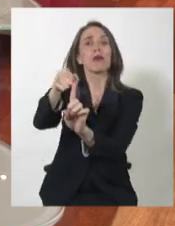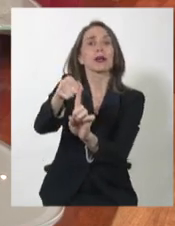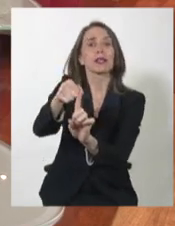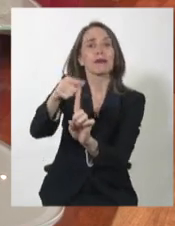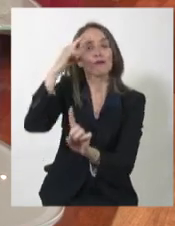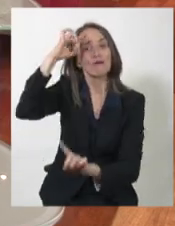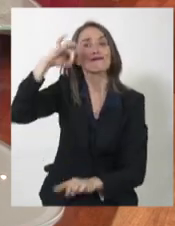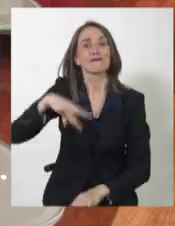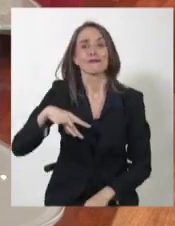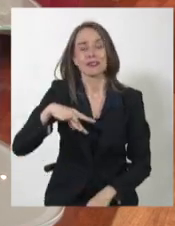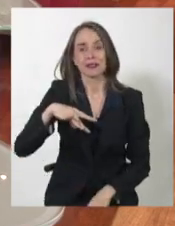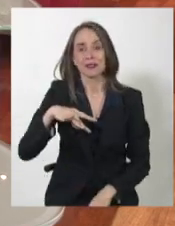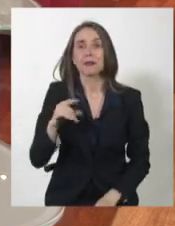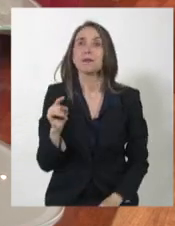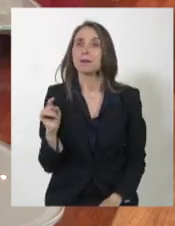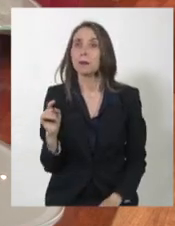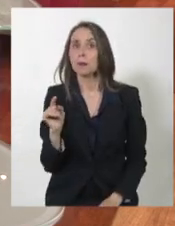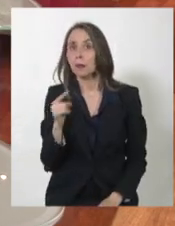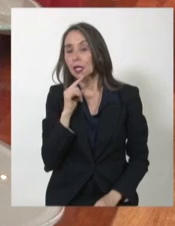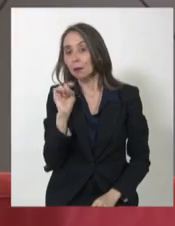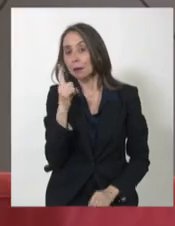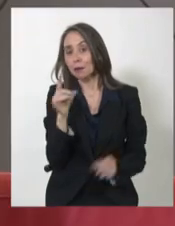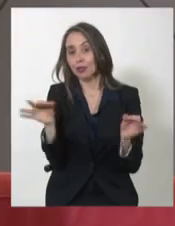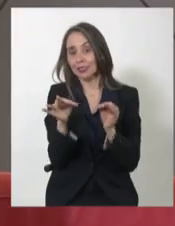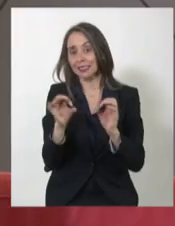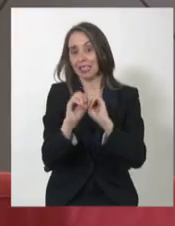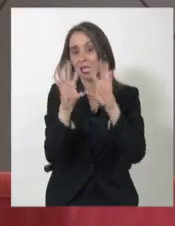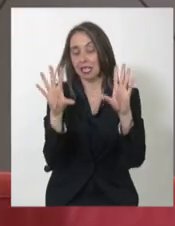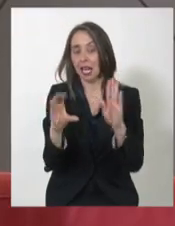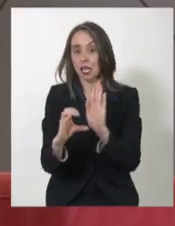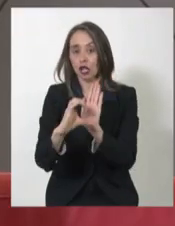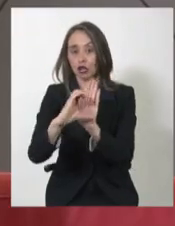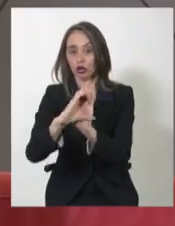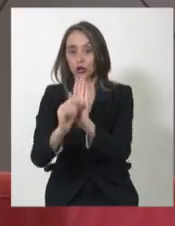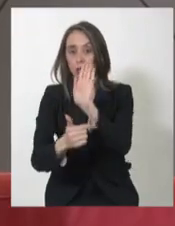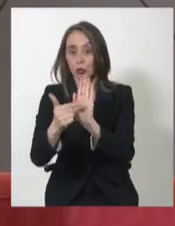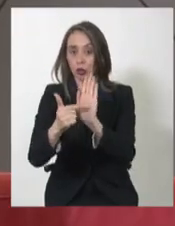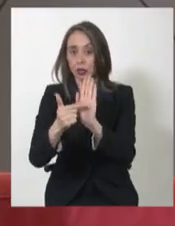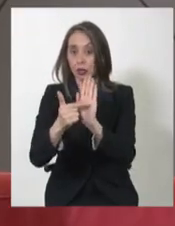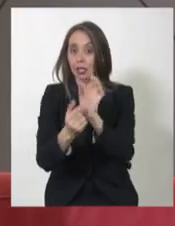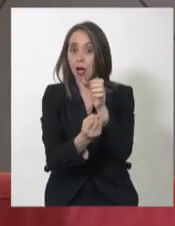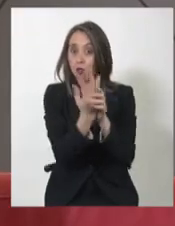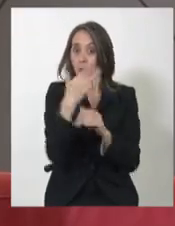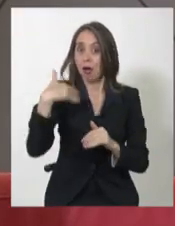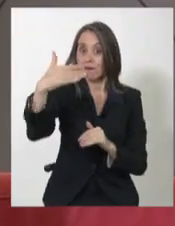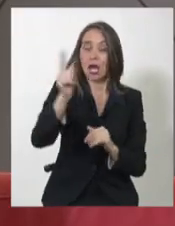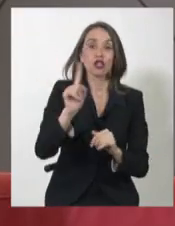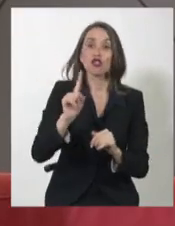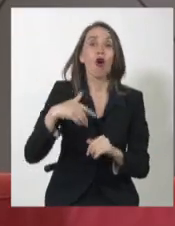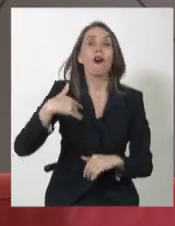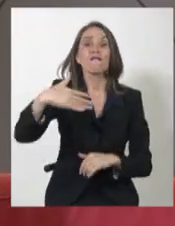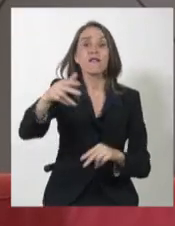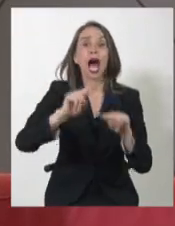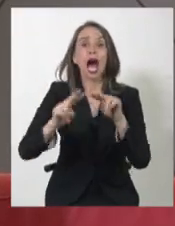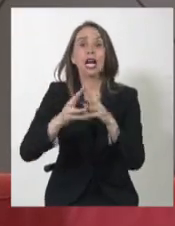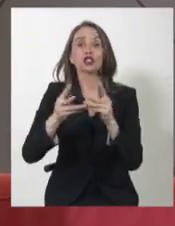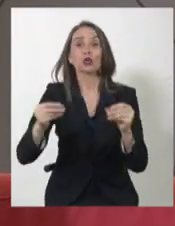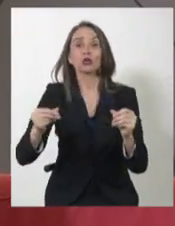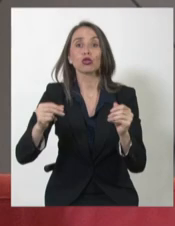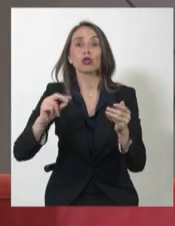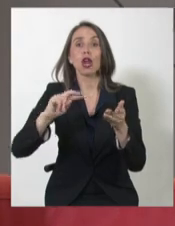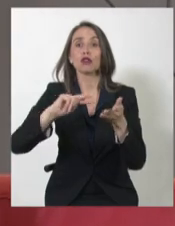Yo la verdad creo que lo primero que hay que despejar también es que la Constitución no va a solucionar nuestros problemas